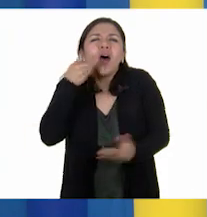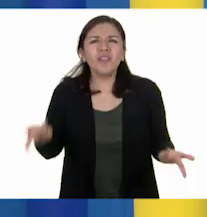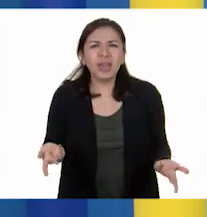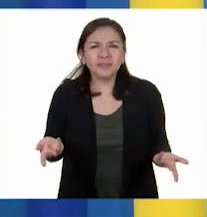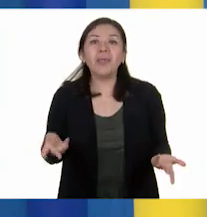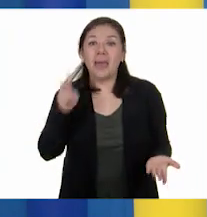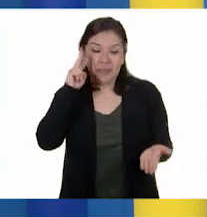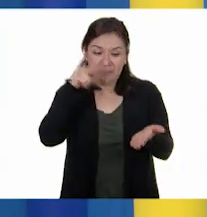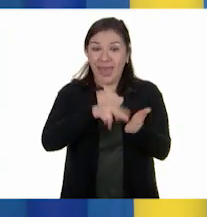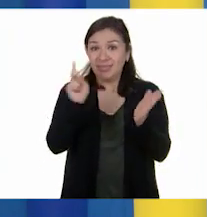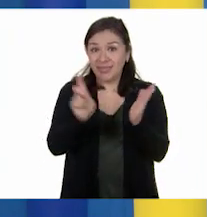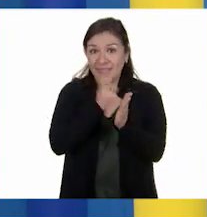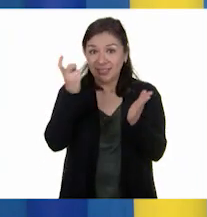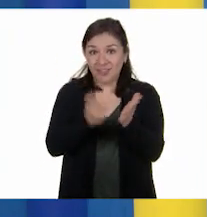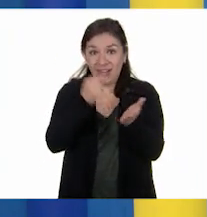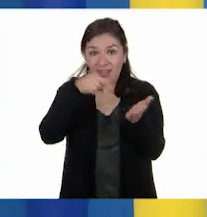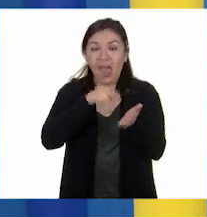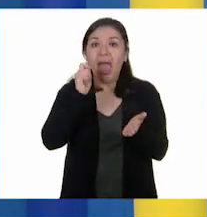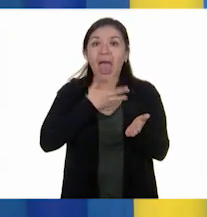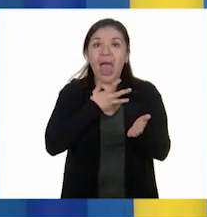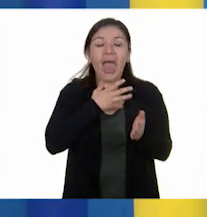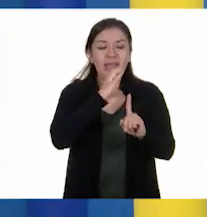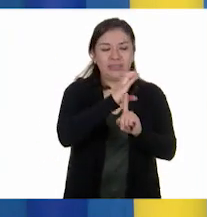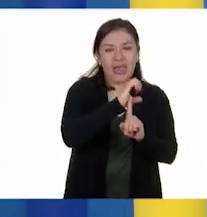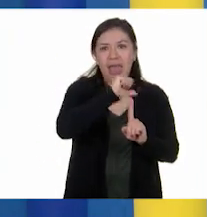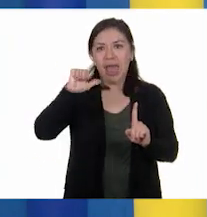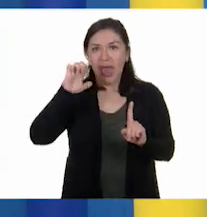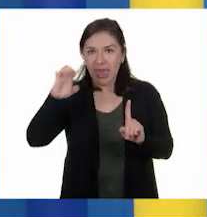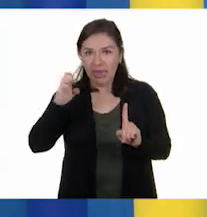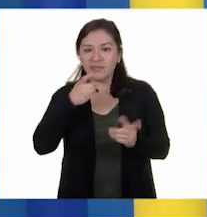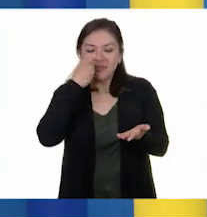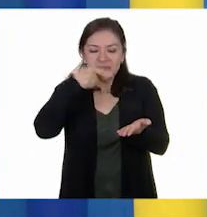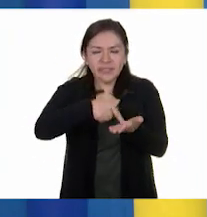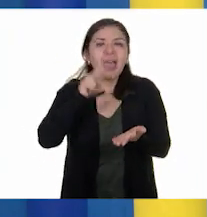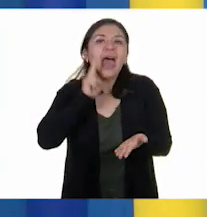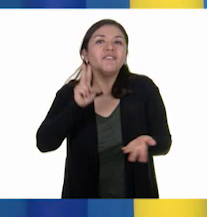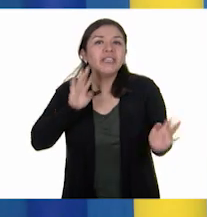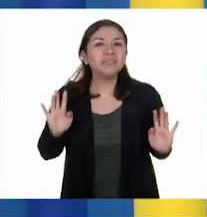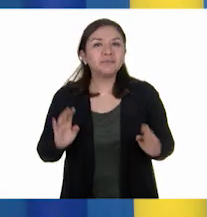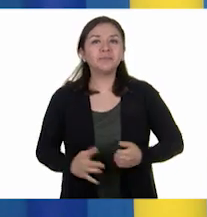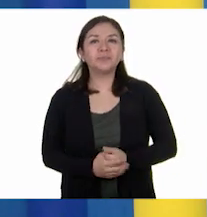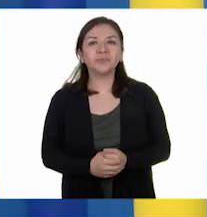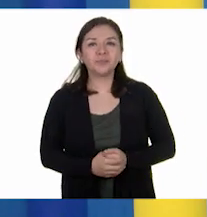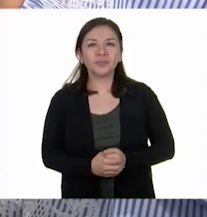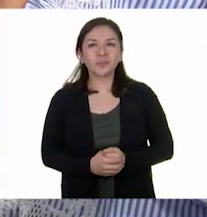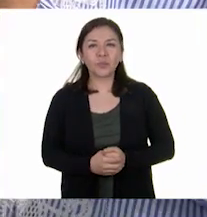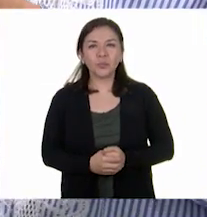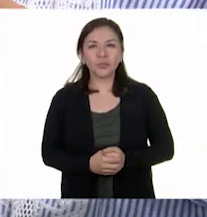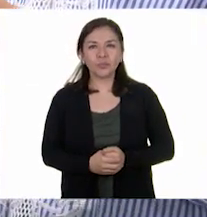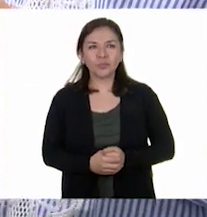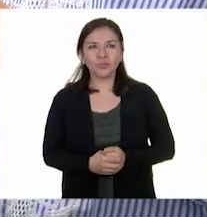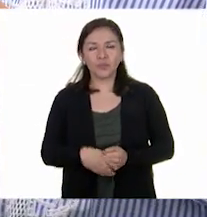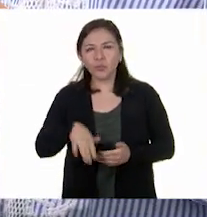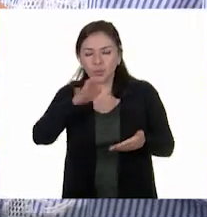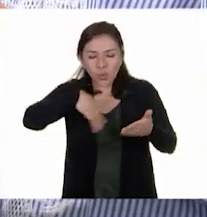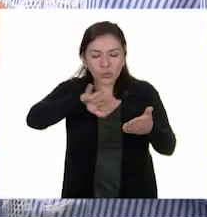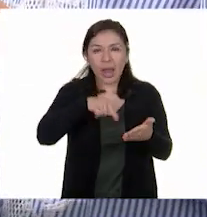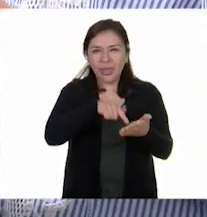ver, aquí tenemos el que va de la C a la E. Y entonces aquí, a ver, aquí están las D,